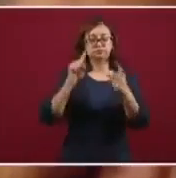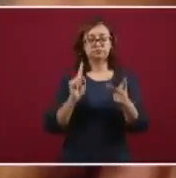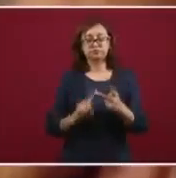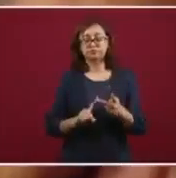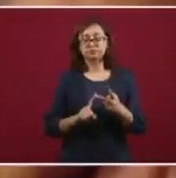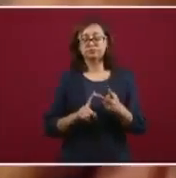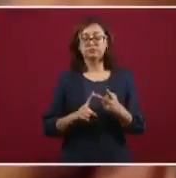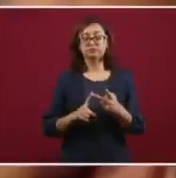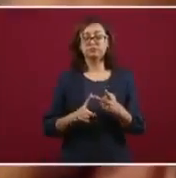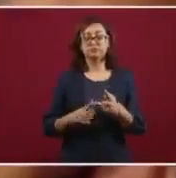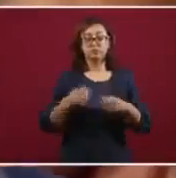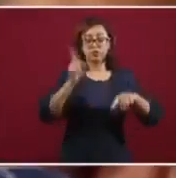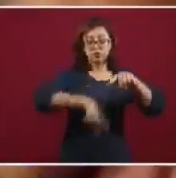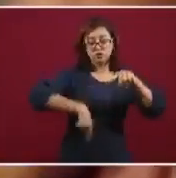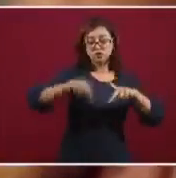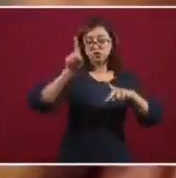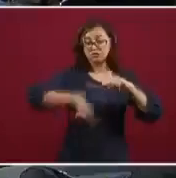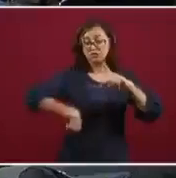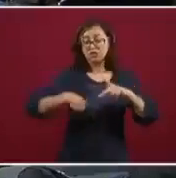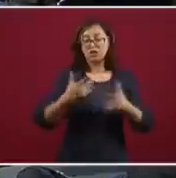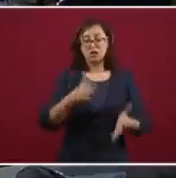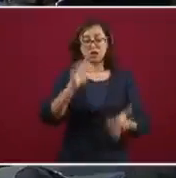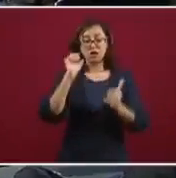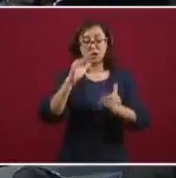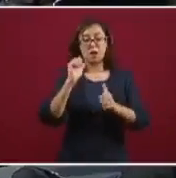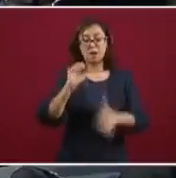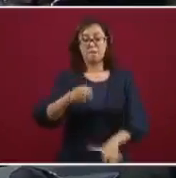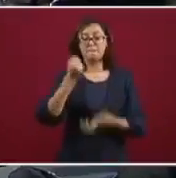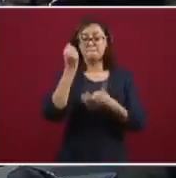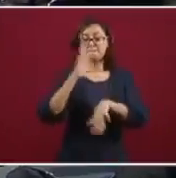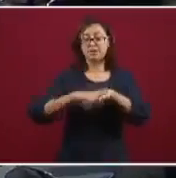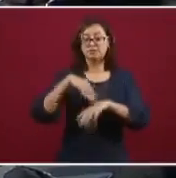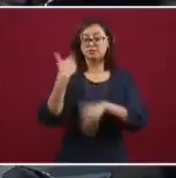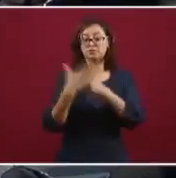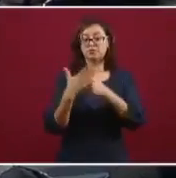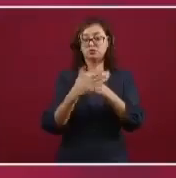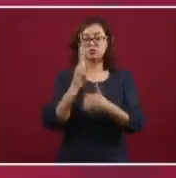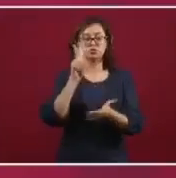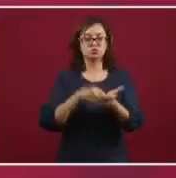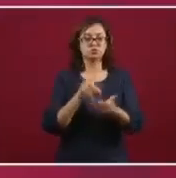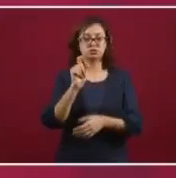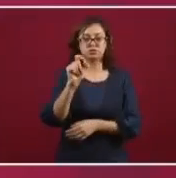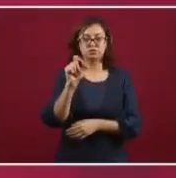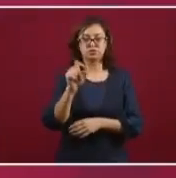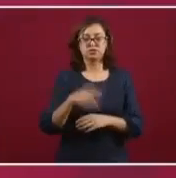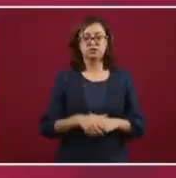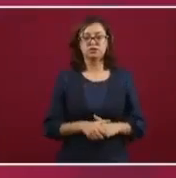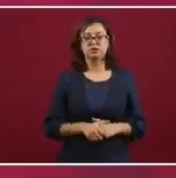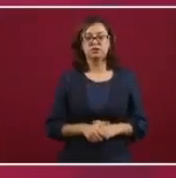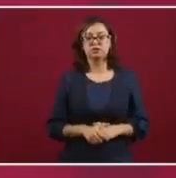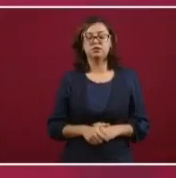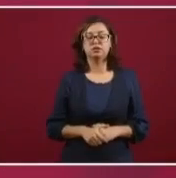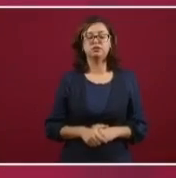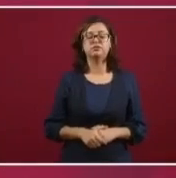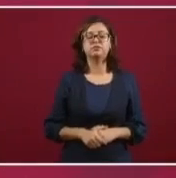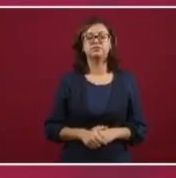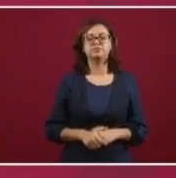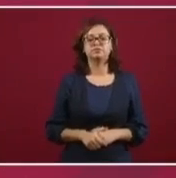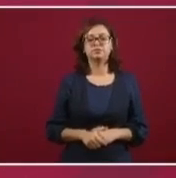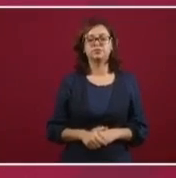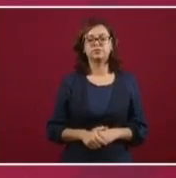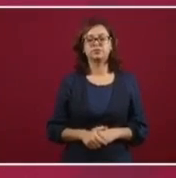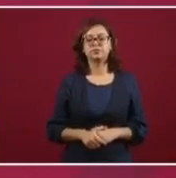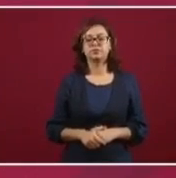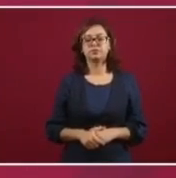estos dos hoyos fiscales? Bueno, 2020, por supuesto. A ver, es que el tema de las condonaciones, cuando